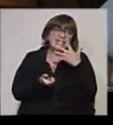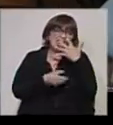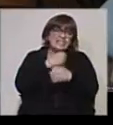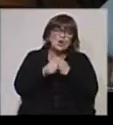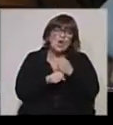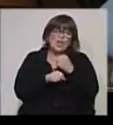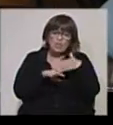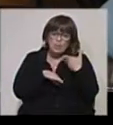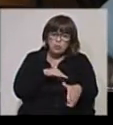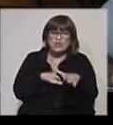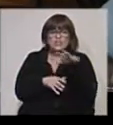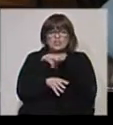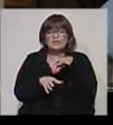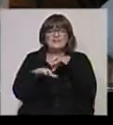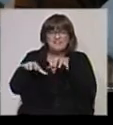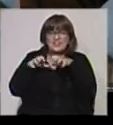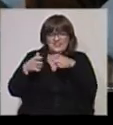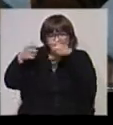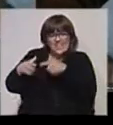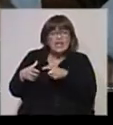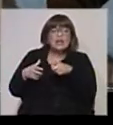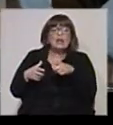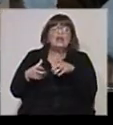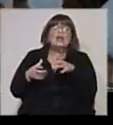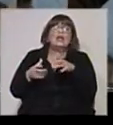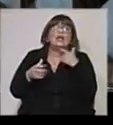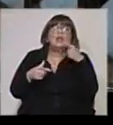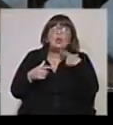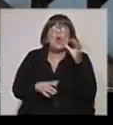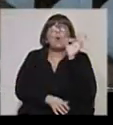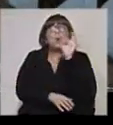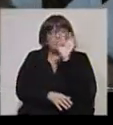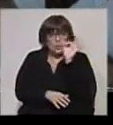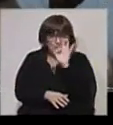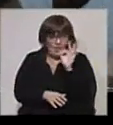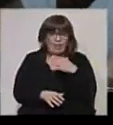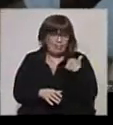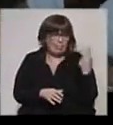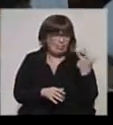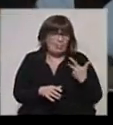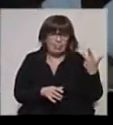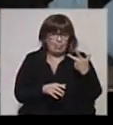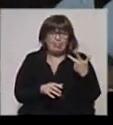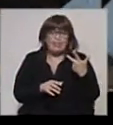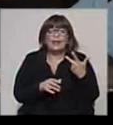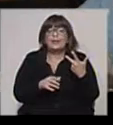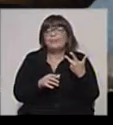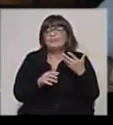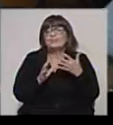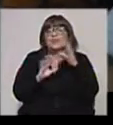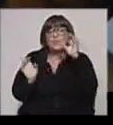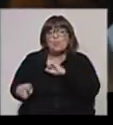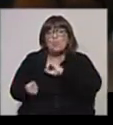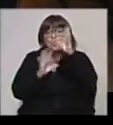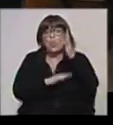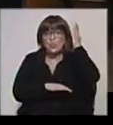en San Pedro de Alcántara. Y luego tuvimos la oportunidad de mudarnos a